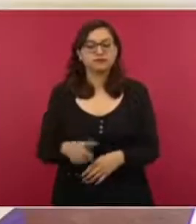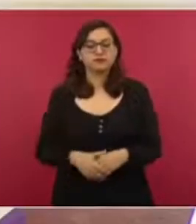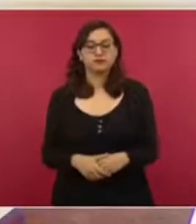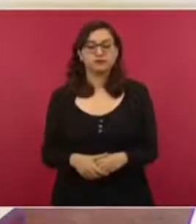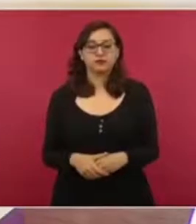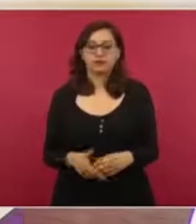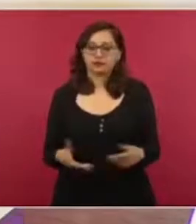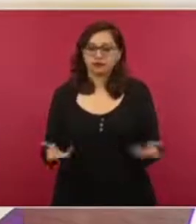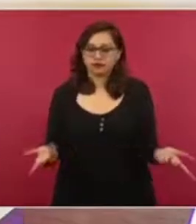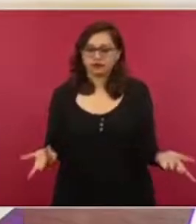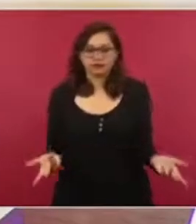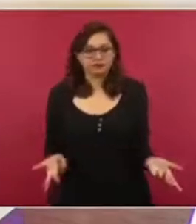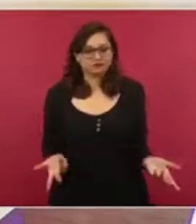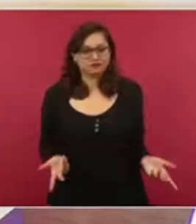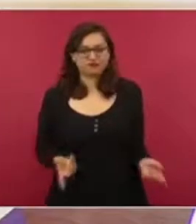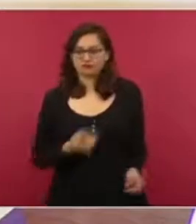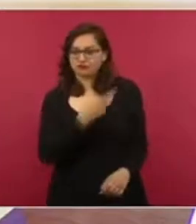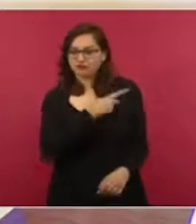Tiene que aclarar